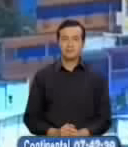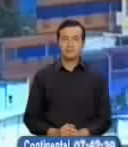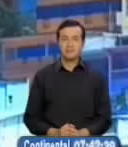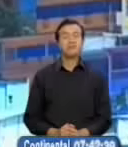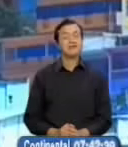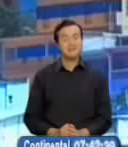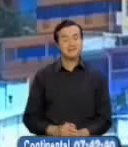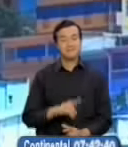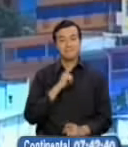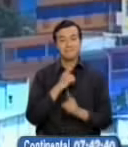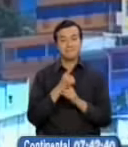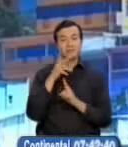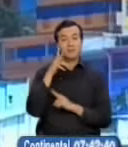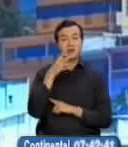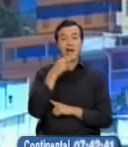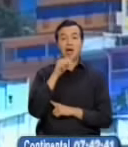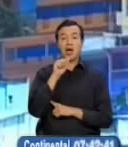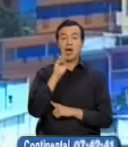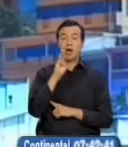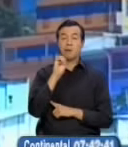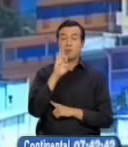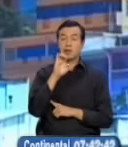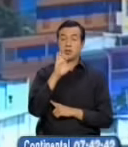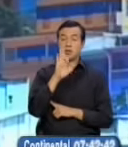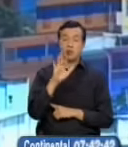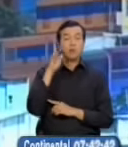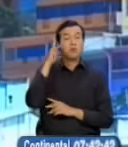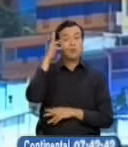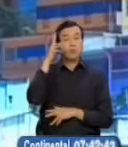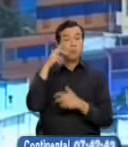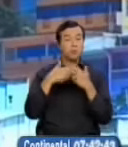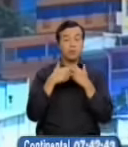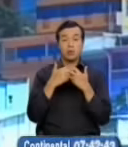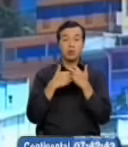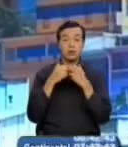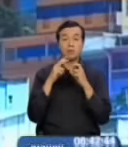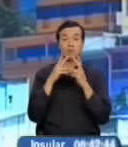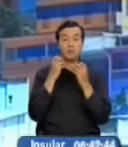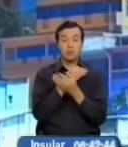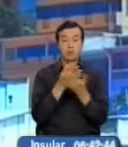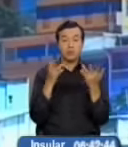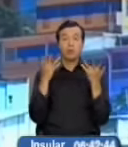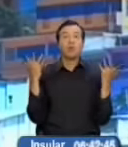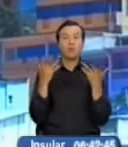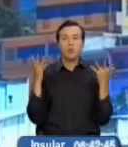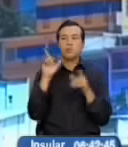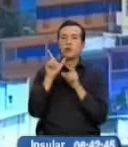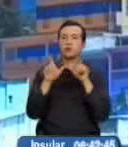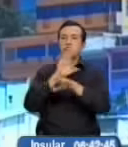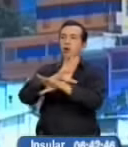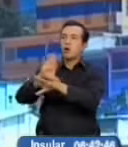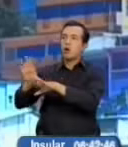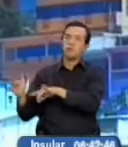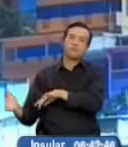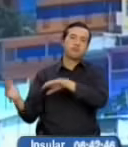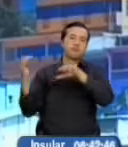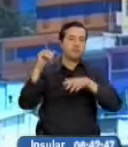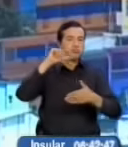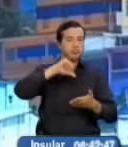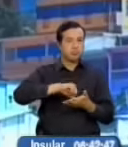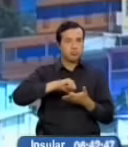Así es, hablemos de hábitat. Otro de los problemas que tratará la conferencia Hábitat 3 es la migración del campo hacia las ciudades.